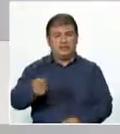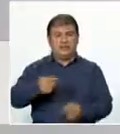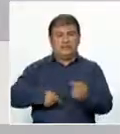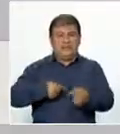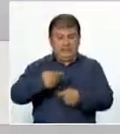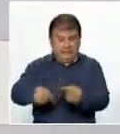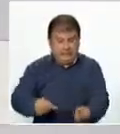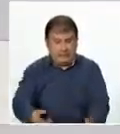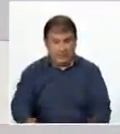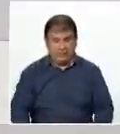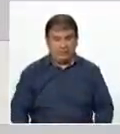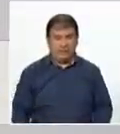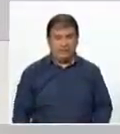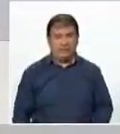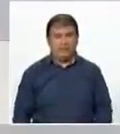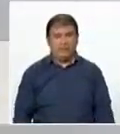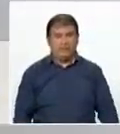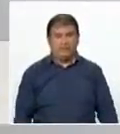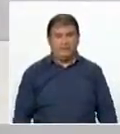una desgracia.